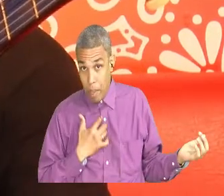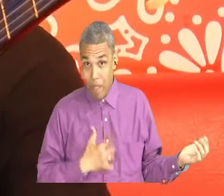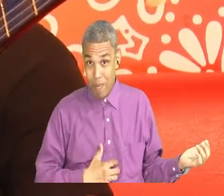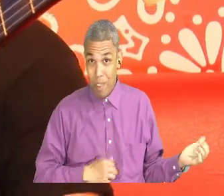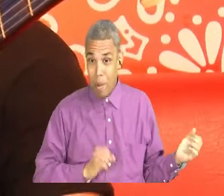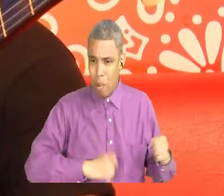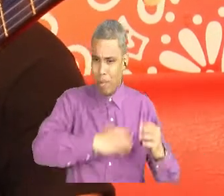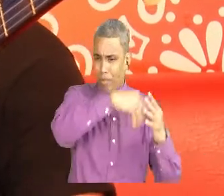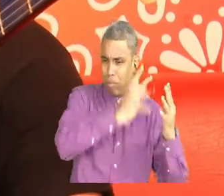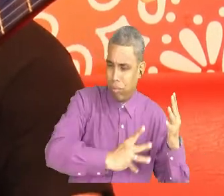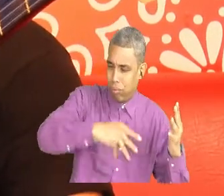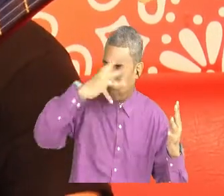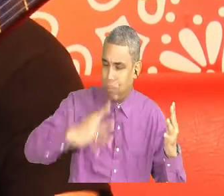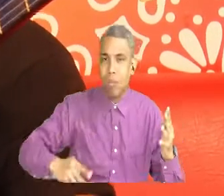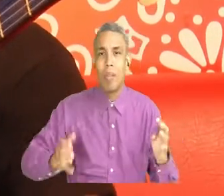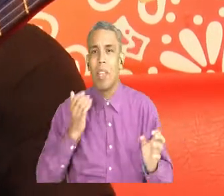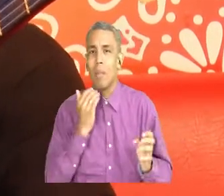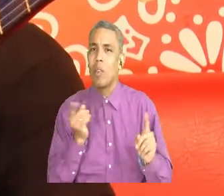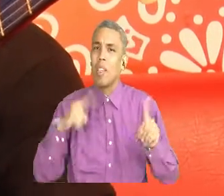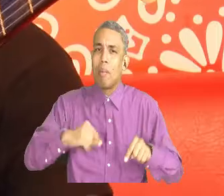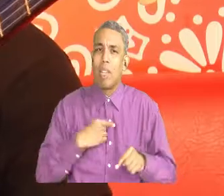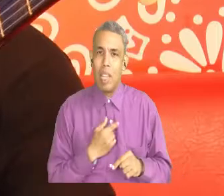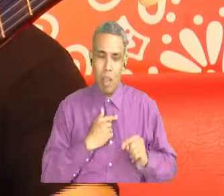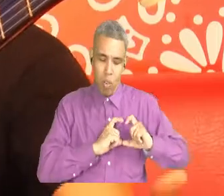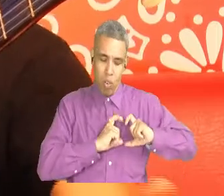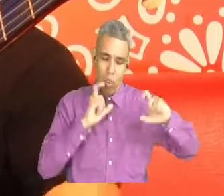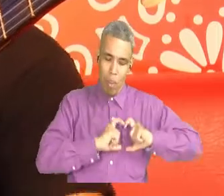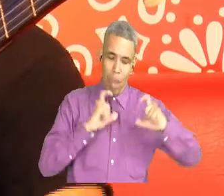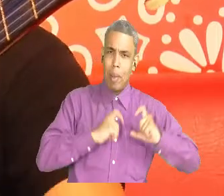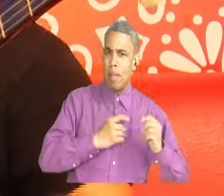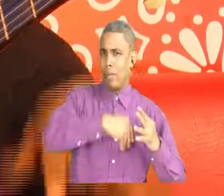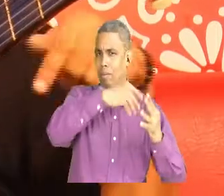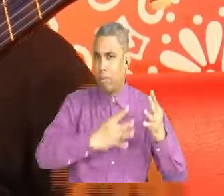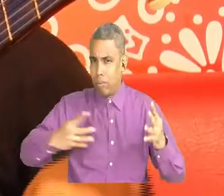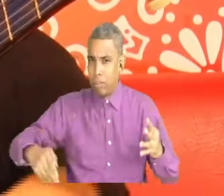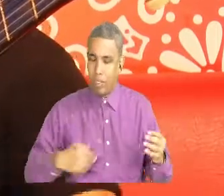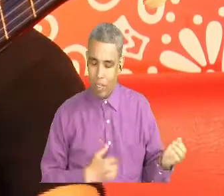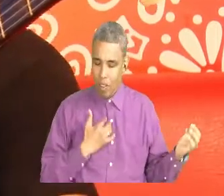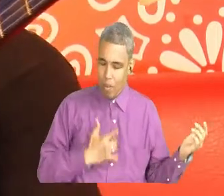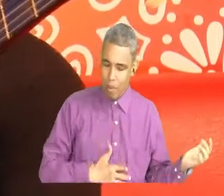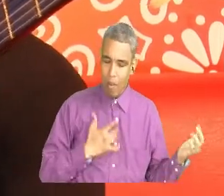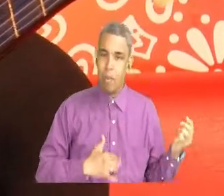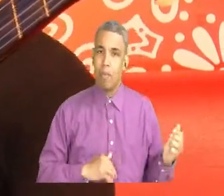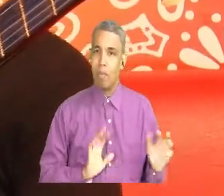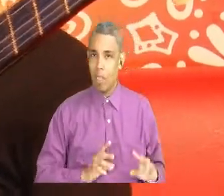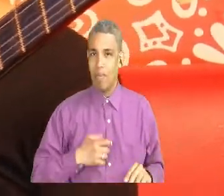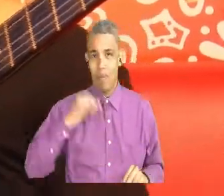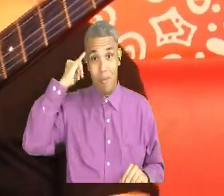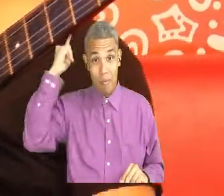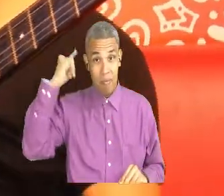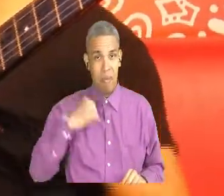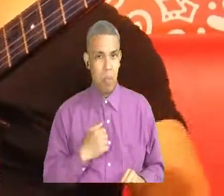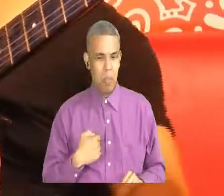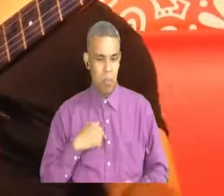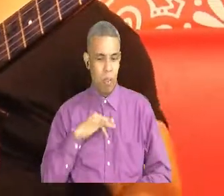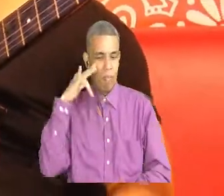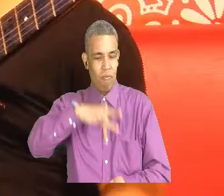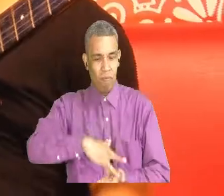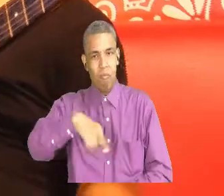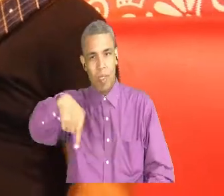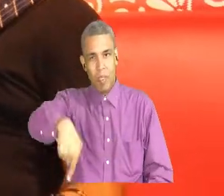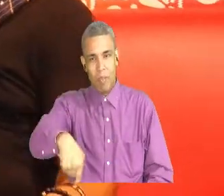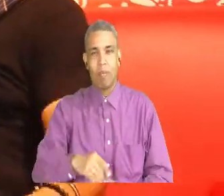nuestro folclore, música romántica, canciones bonitas para todos ustedes hoy en la cervecería. Bueno, Goyo, eso es lo de